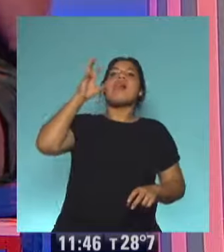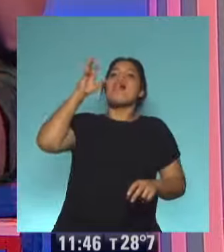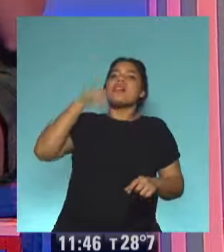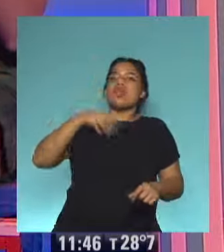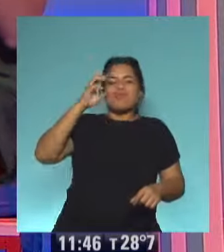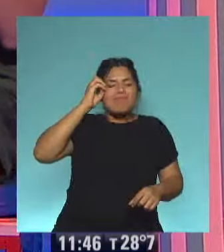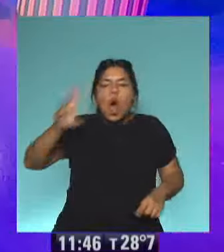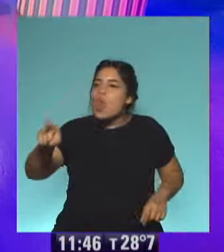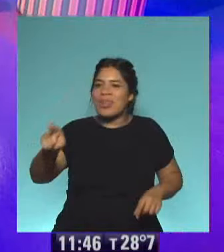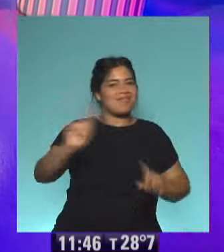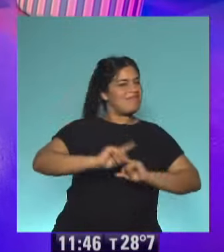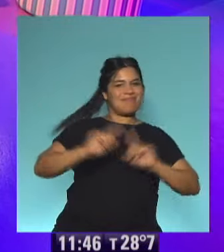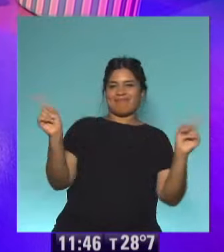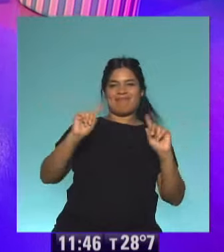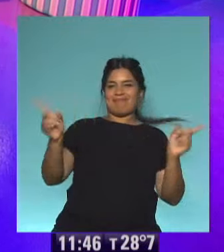olvidado.